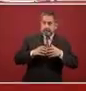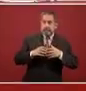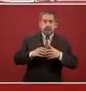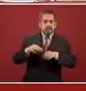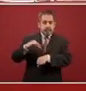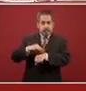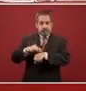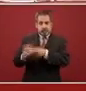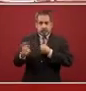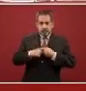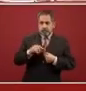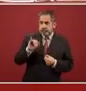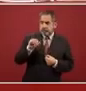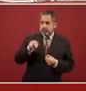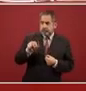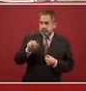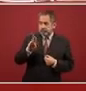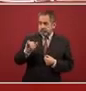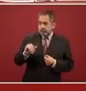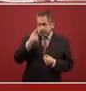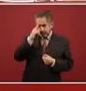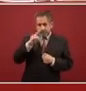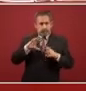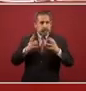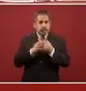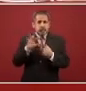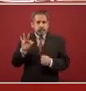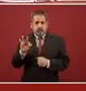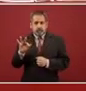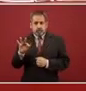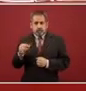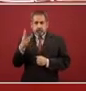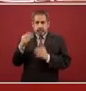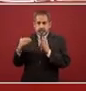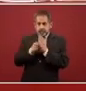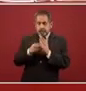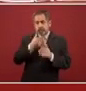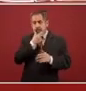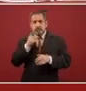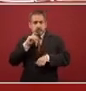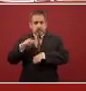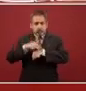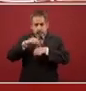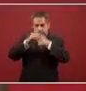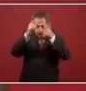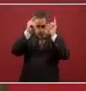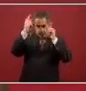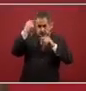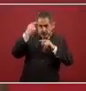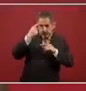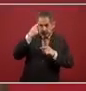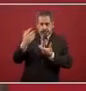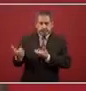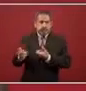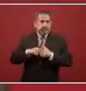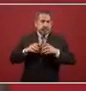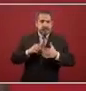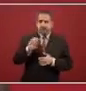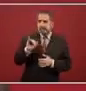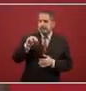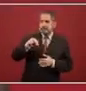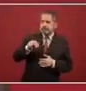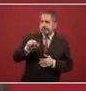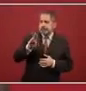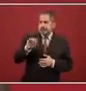año, con la expectativa de contratar hasta 43,000 médicos, médicas y otro personal de salud para el bienestar, ha